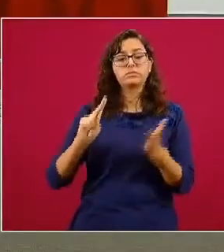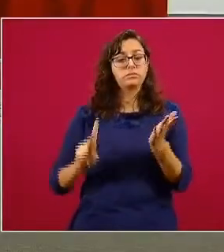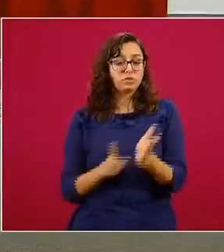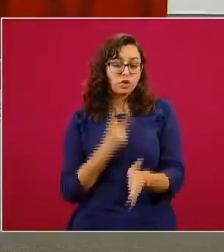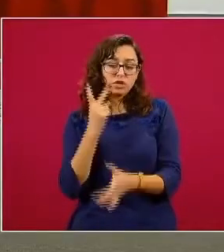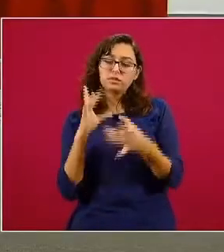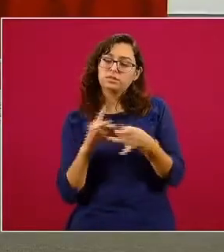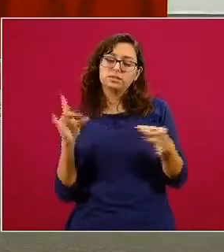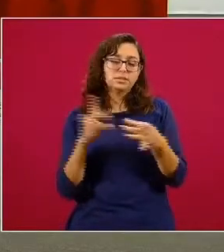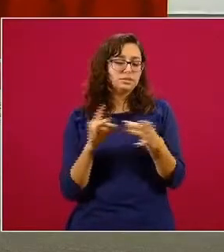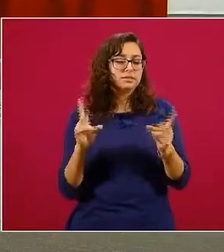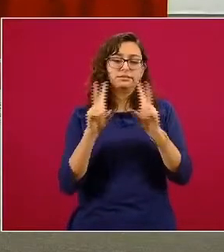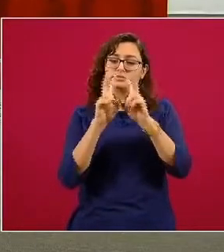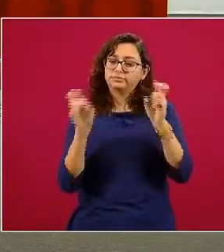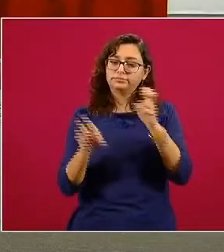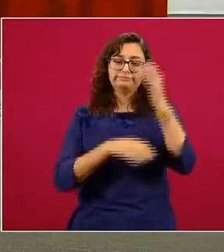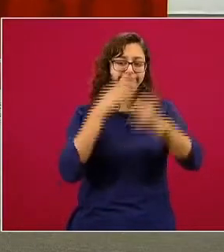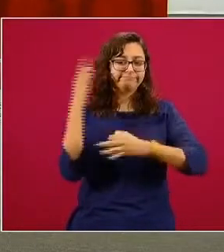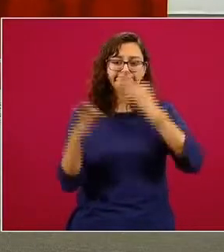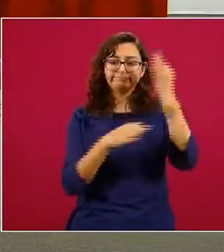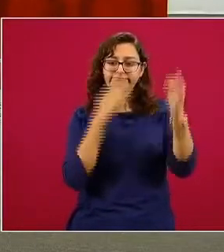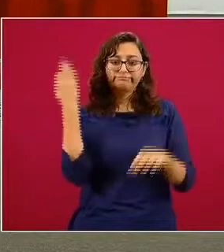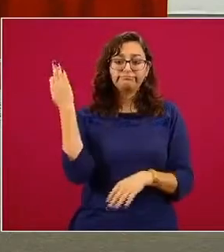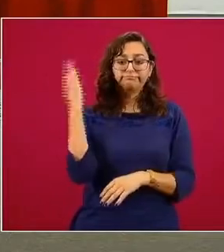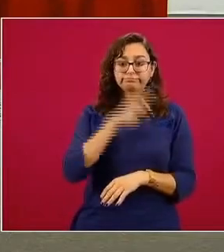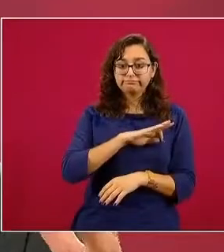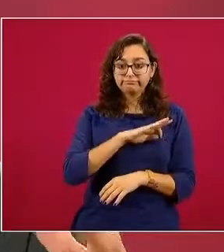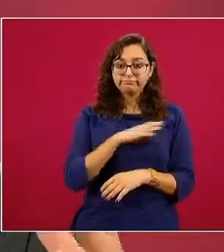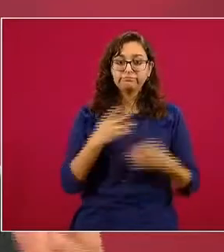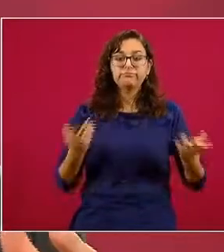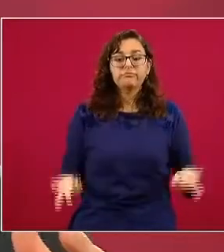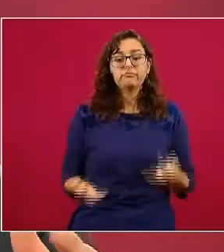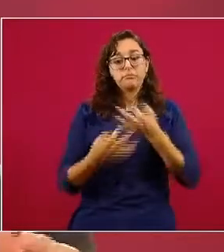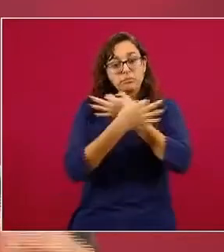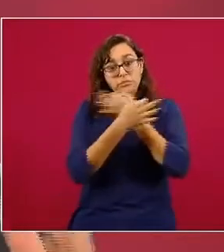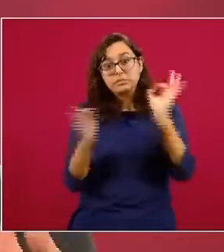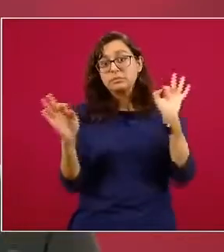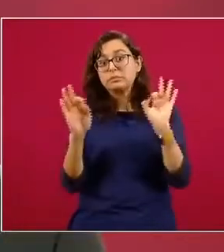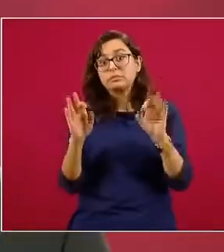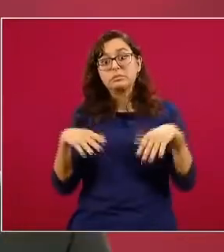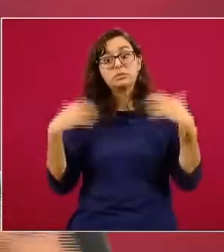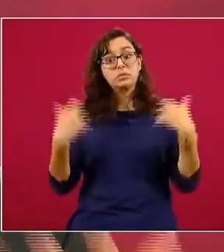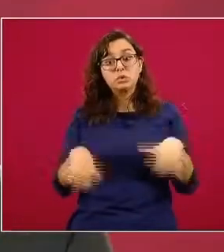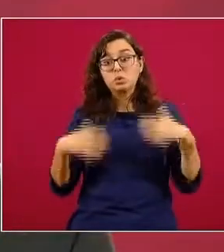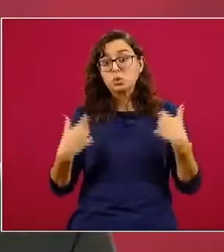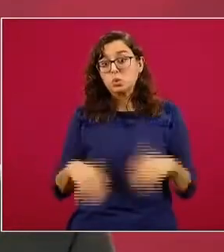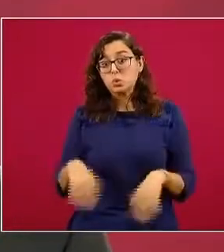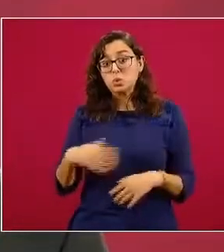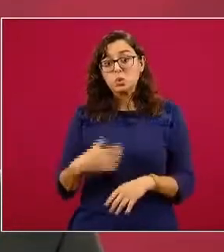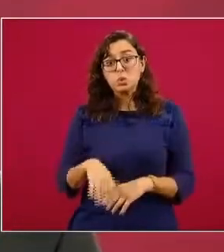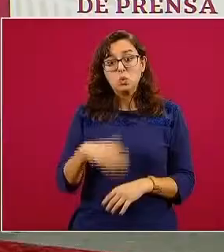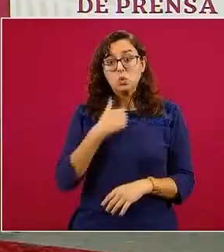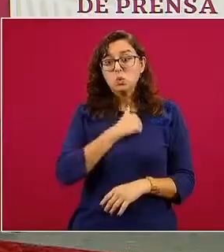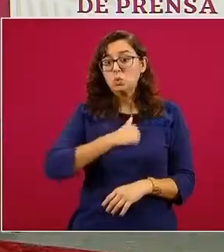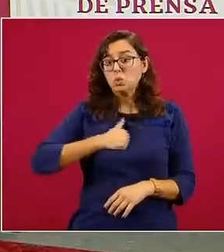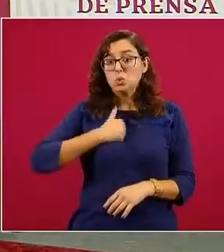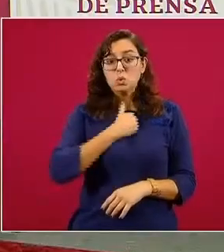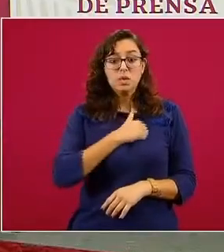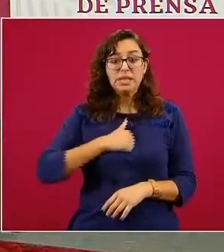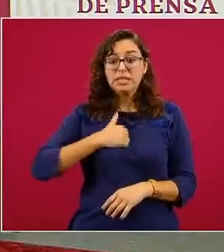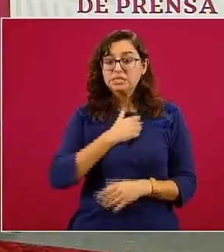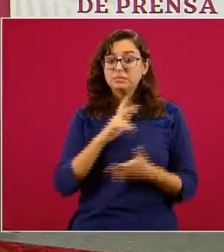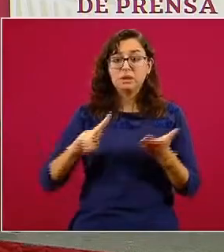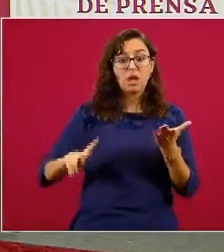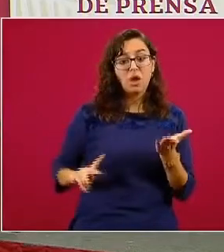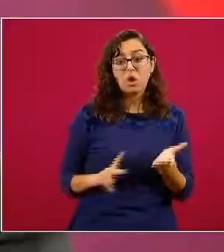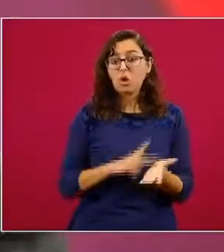infodemia, una expresión de que iba a haber una insuficiencia de medicamentos súbita y que el gobierno no lo previó y que esto había sido